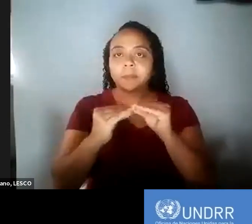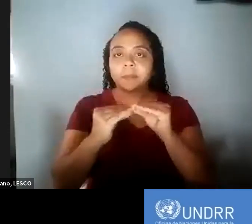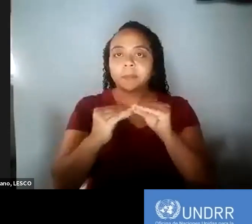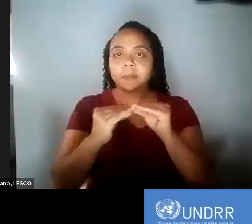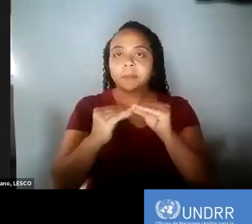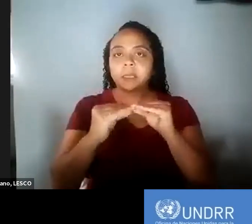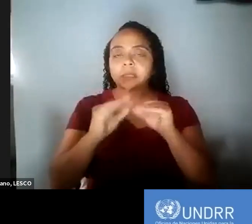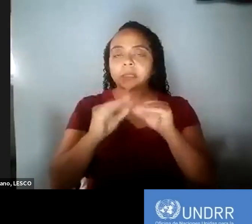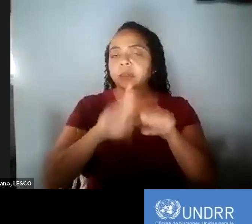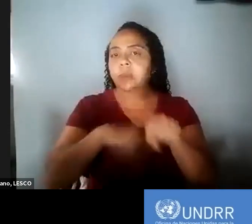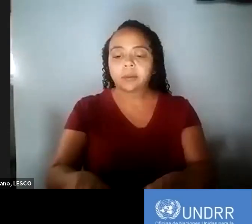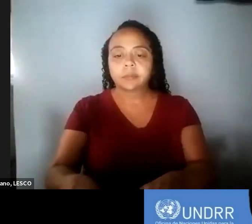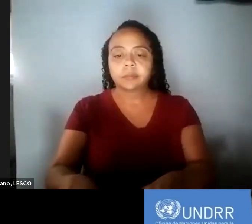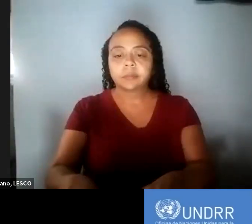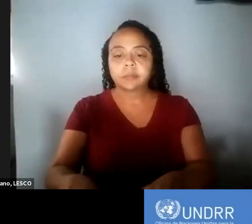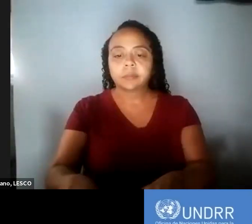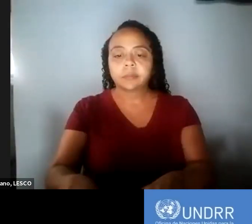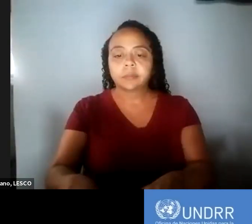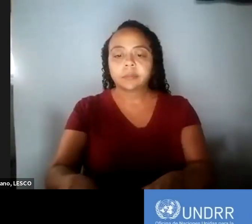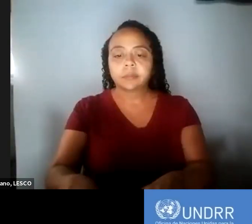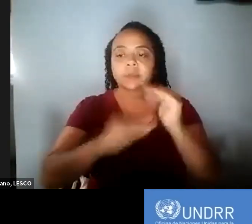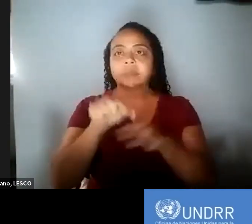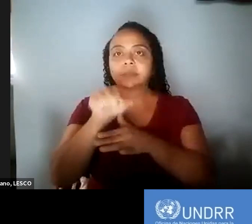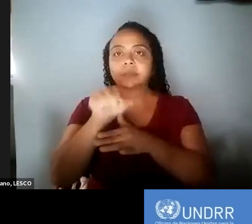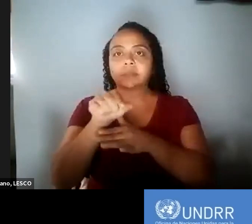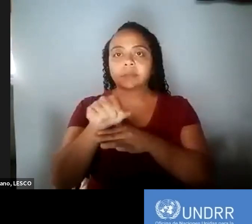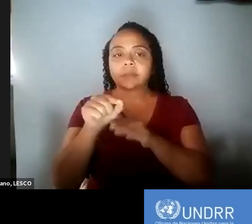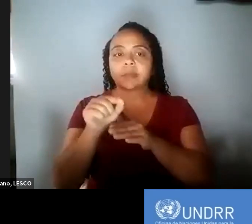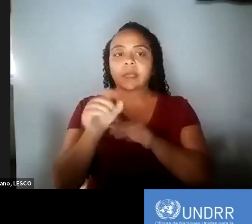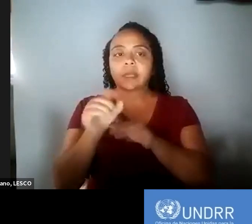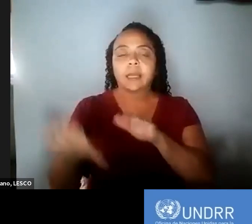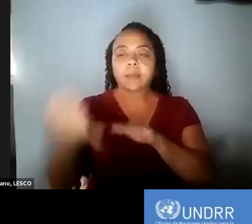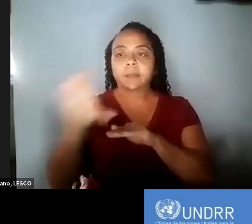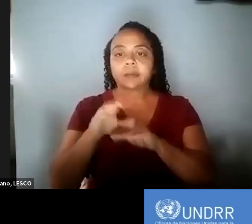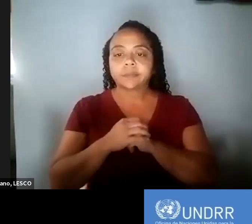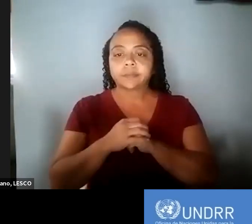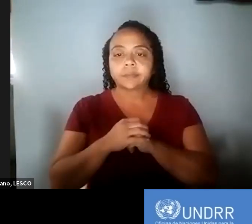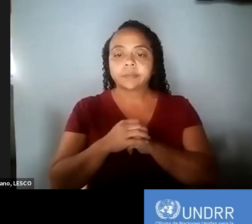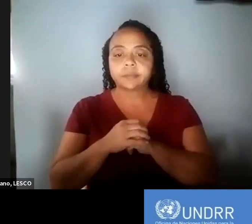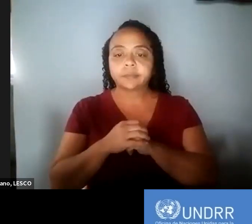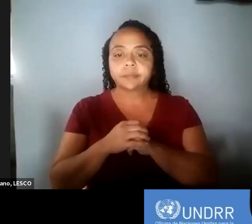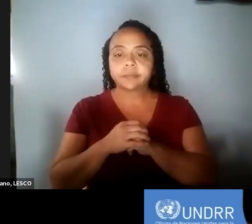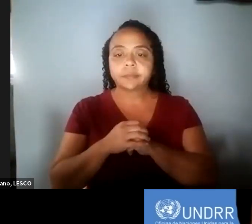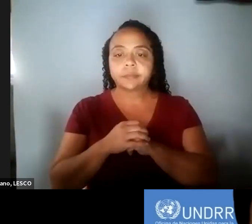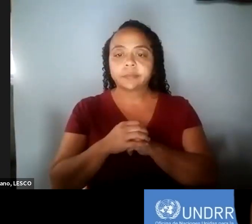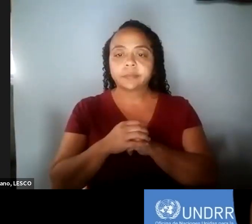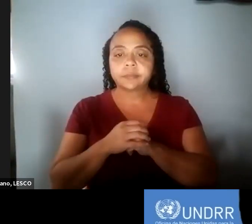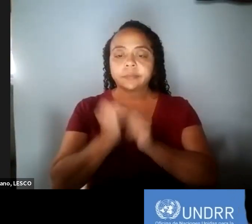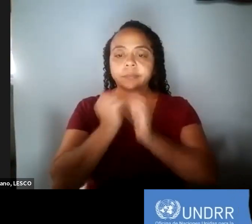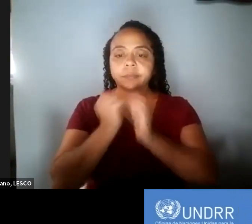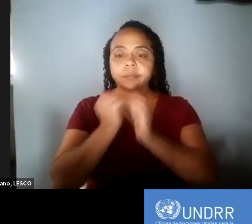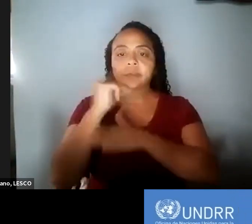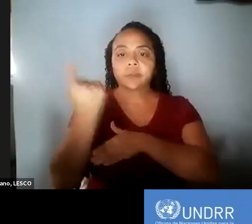que construir sobre ese sobre ese capital y finalmente la cooperación que no solamente de